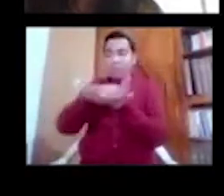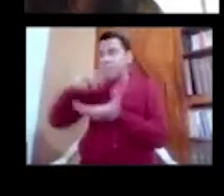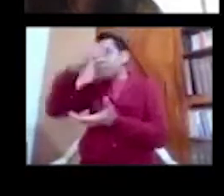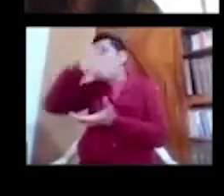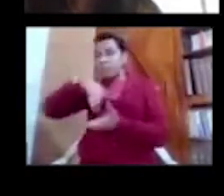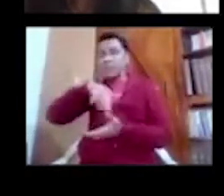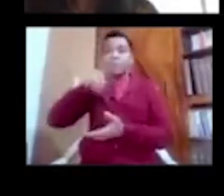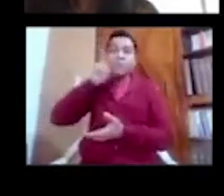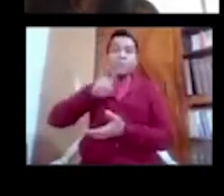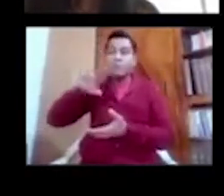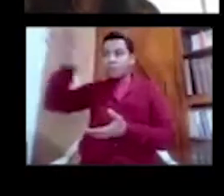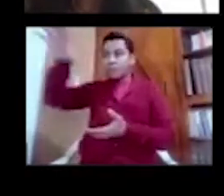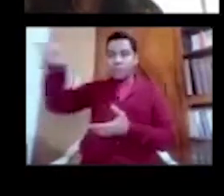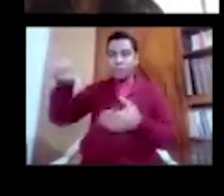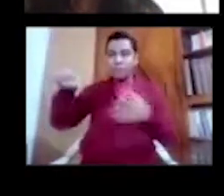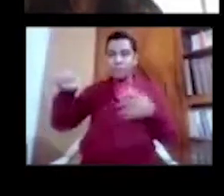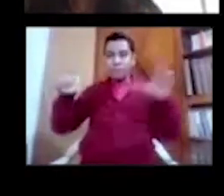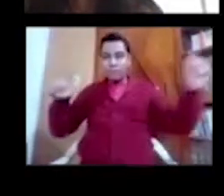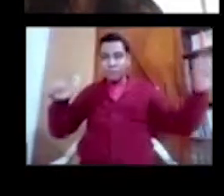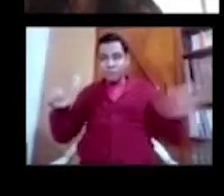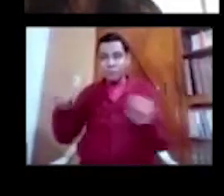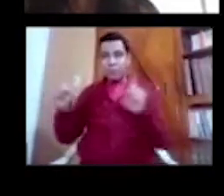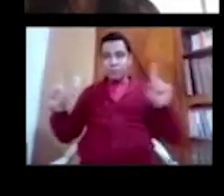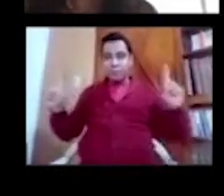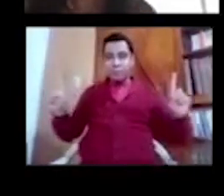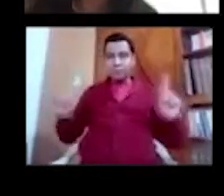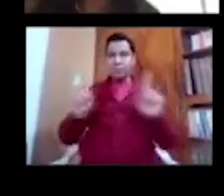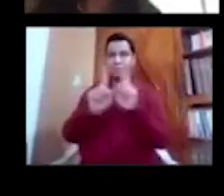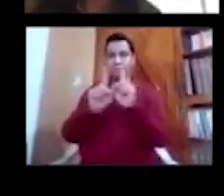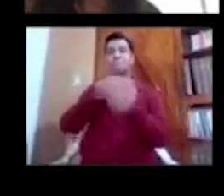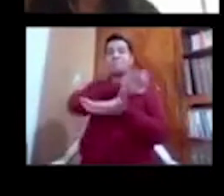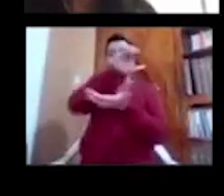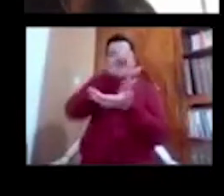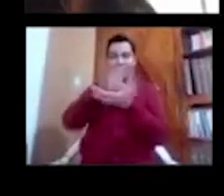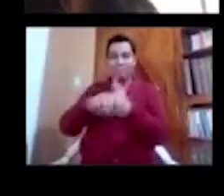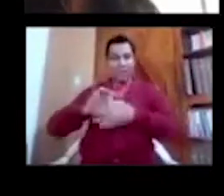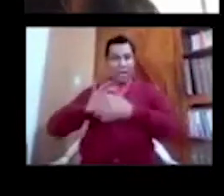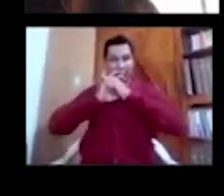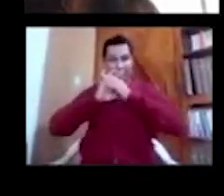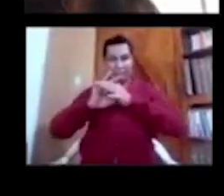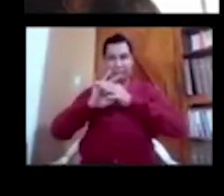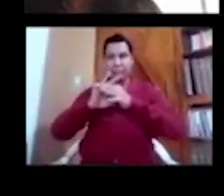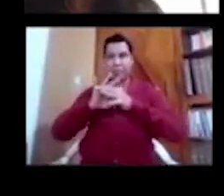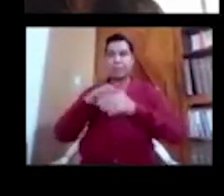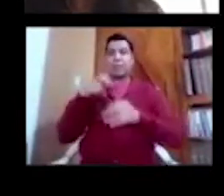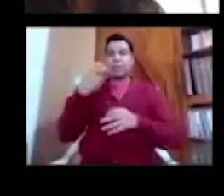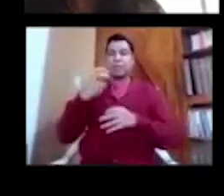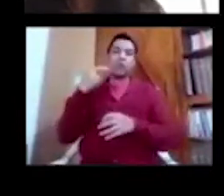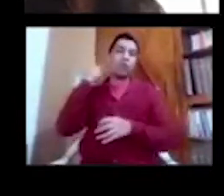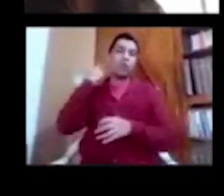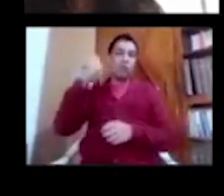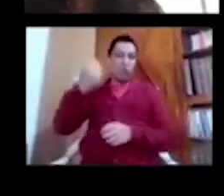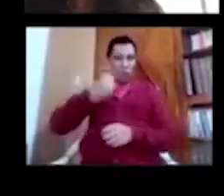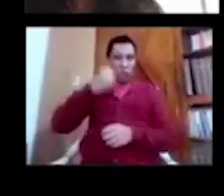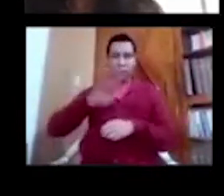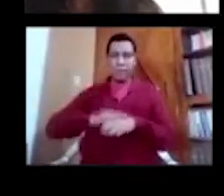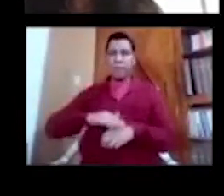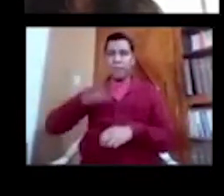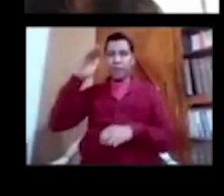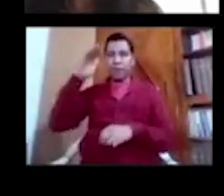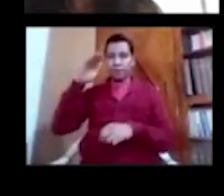mundo ni el éxito de México Tenochtitlan y también el de México Tlatelolco en su momento si no hubiera sido